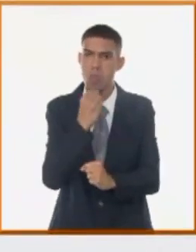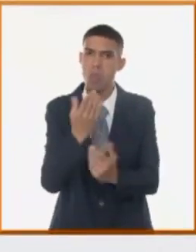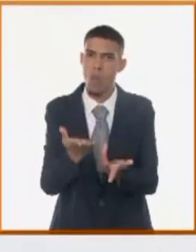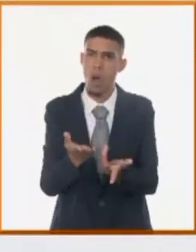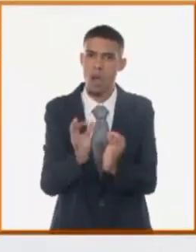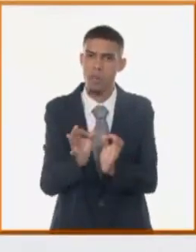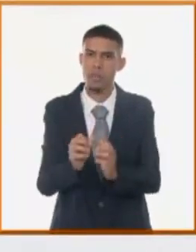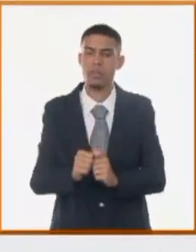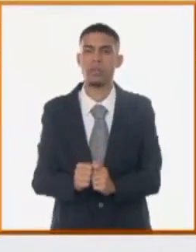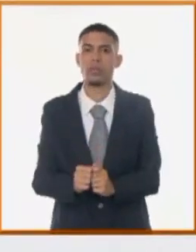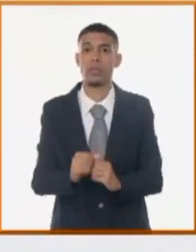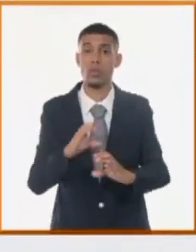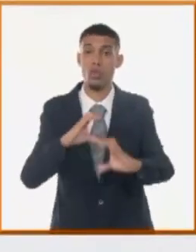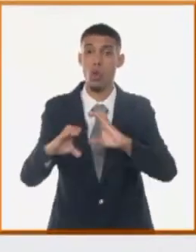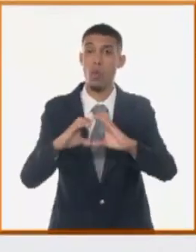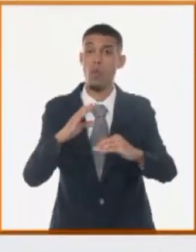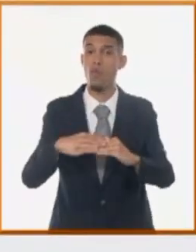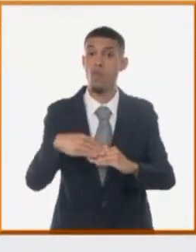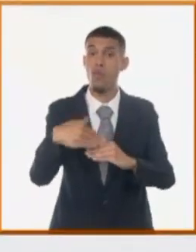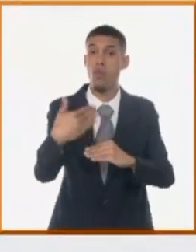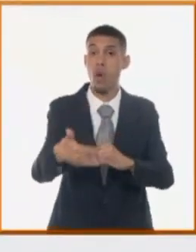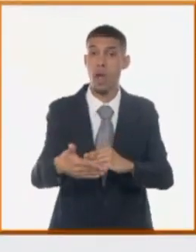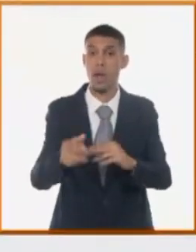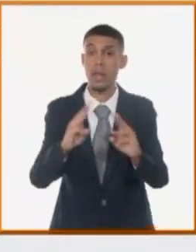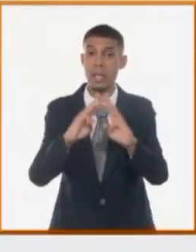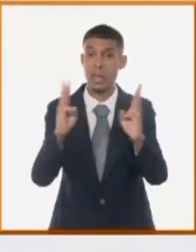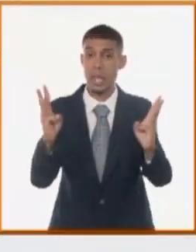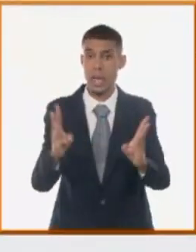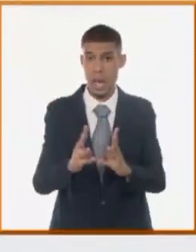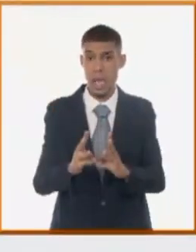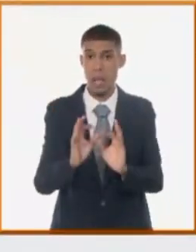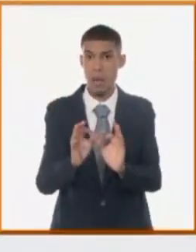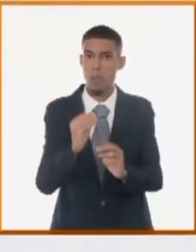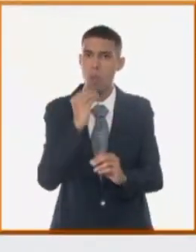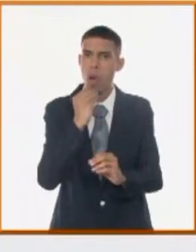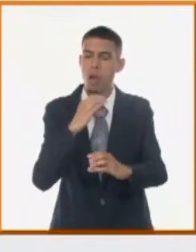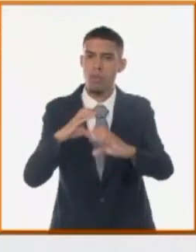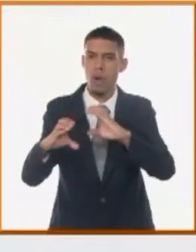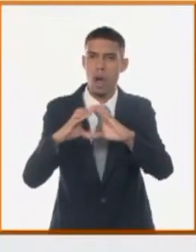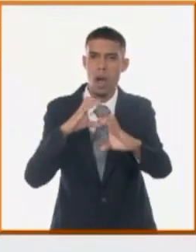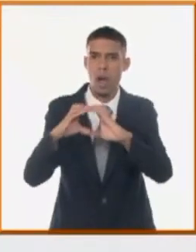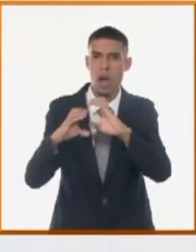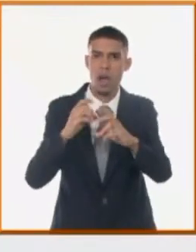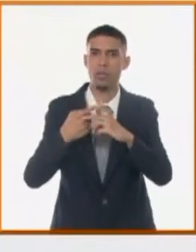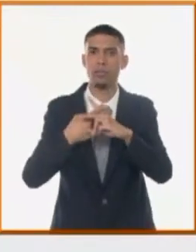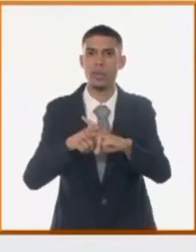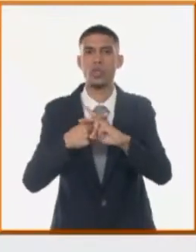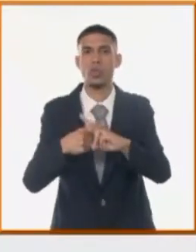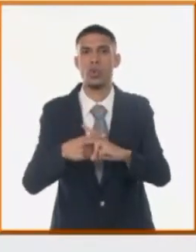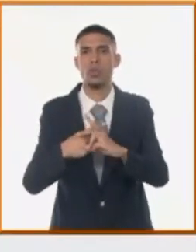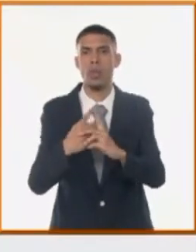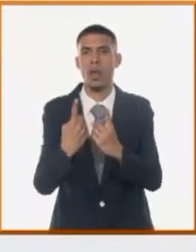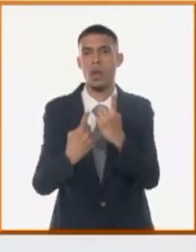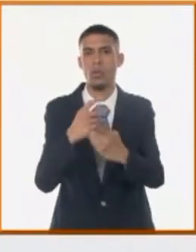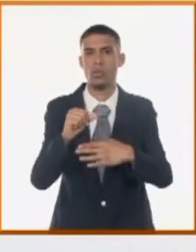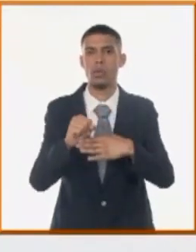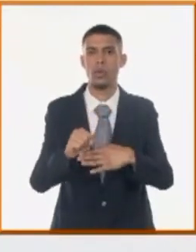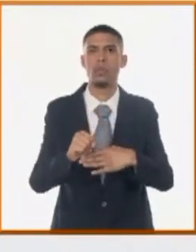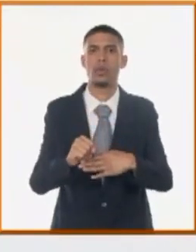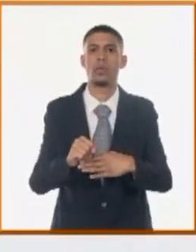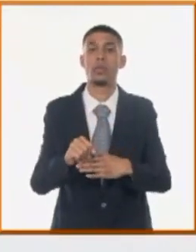la comunicación externa a través del sitio web propio de la organización y la gestión interna de tu organización a través de lo que pudiera ser tu intranet y